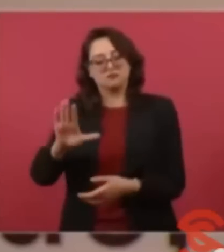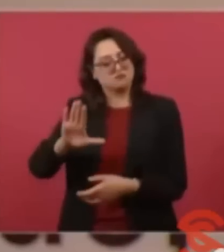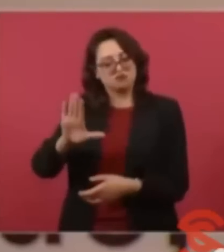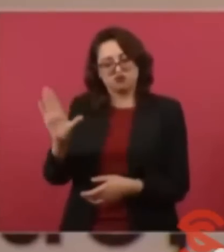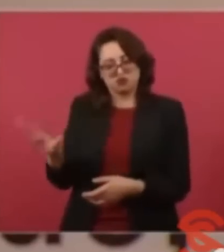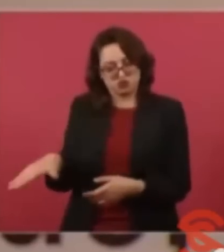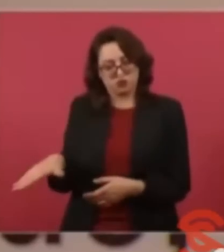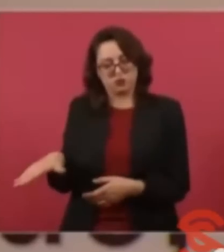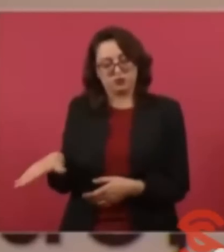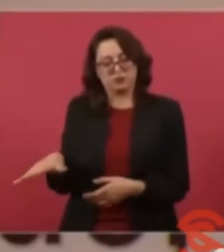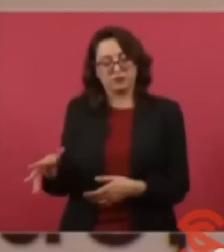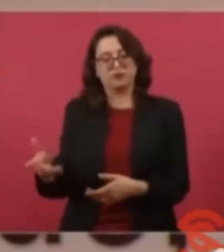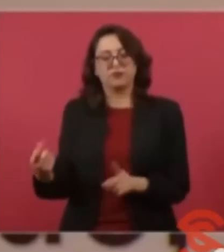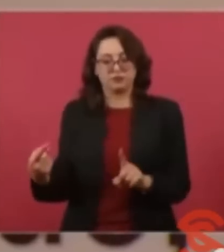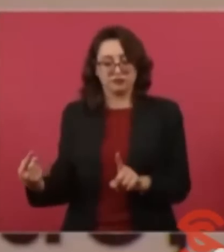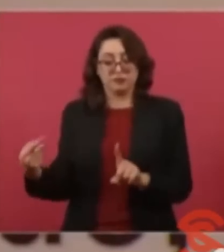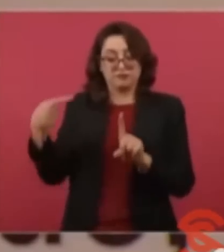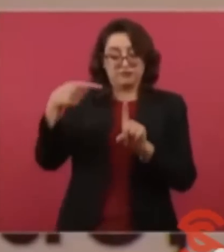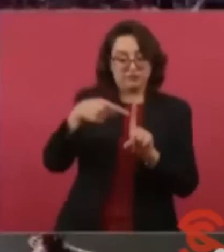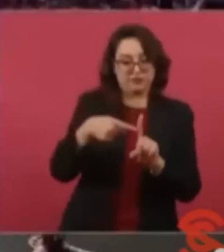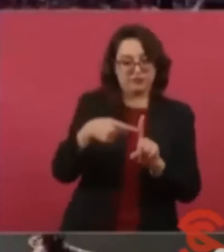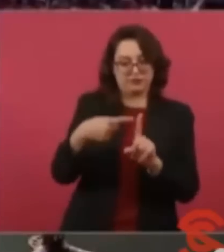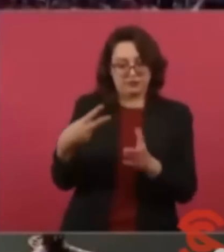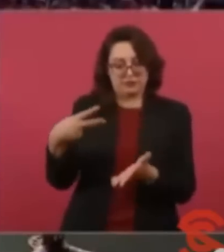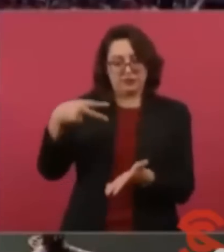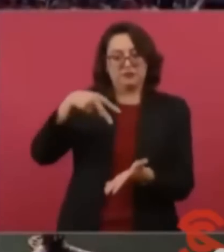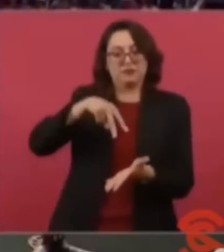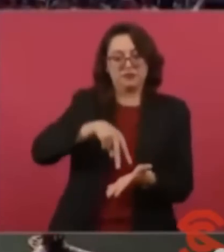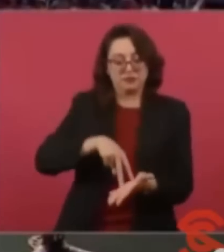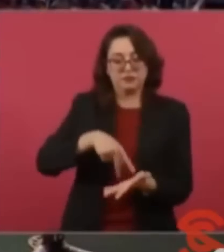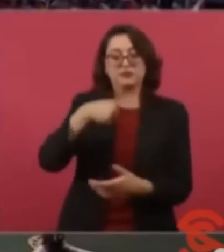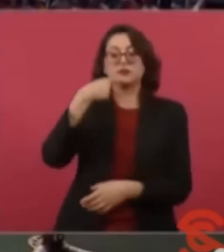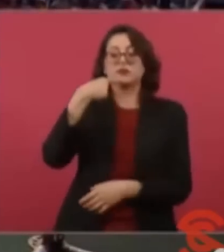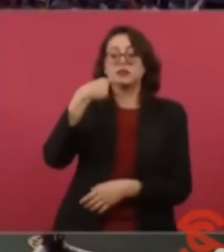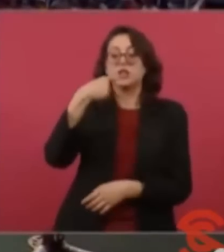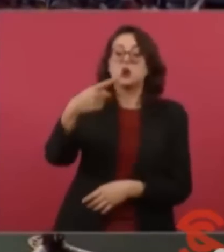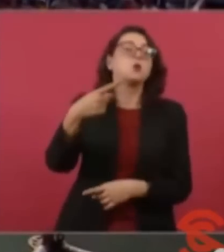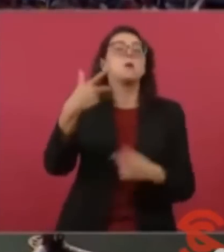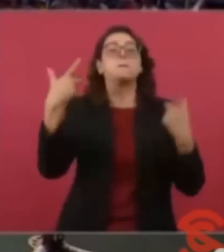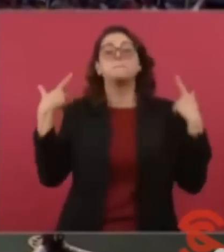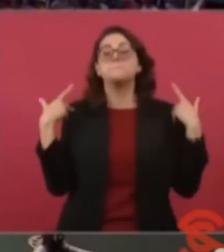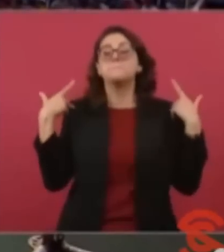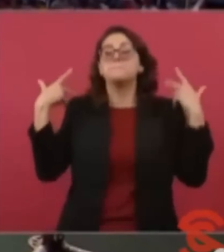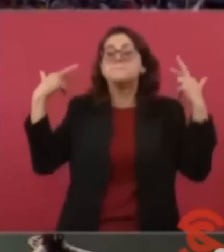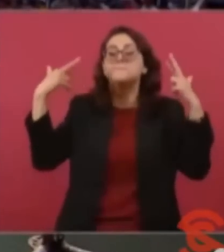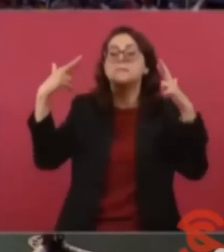le habló, lo invocó y le dijo: maestro,